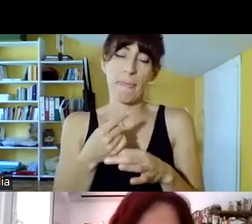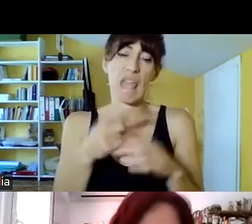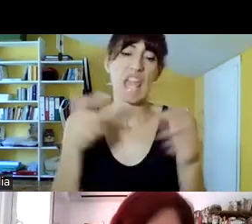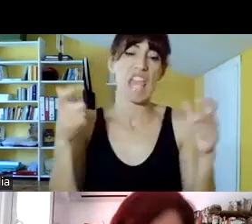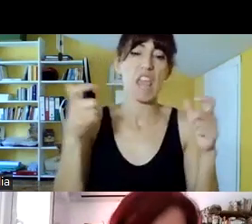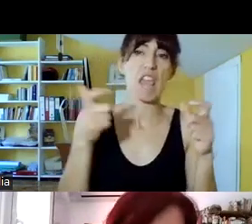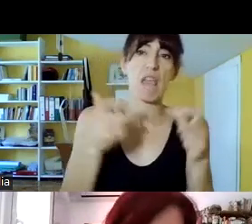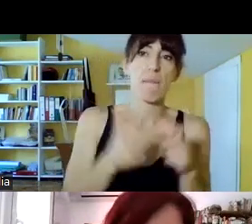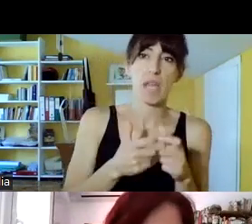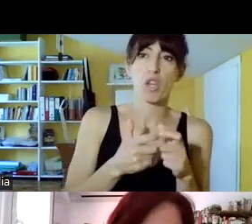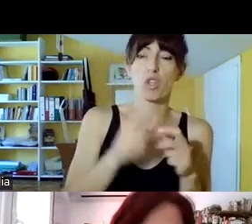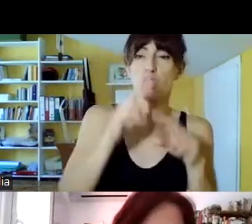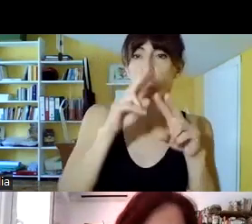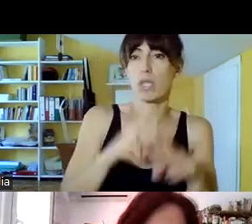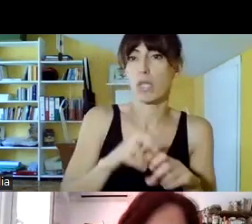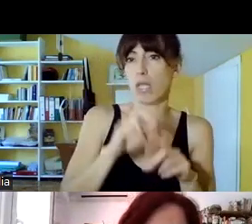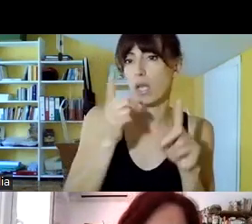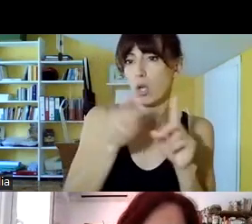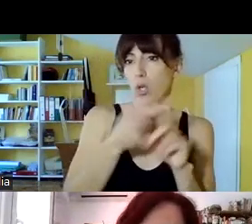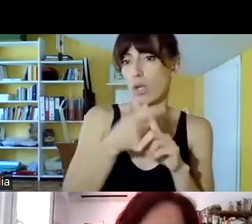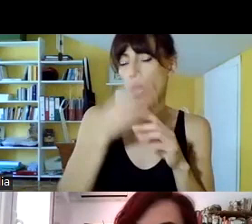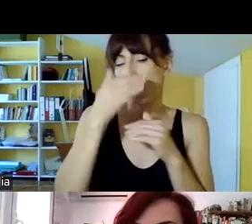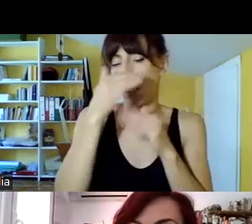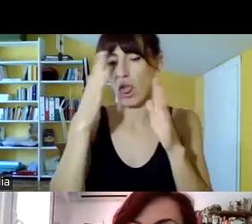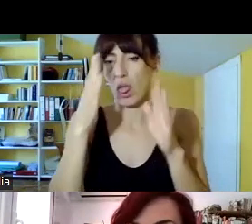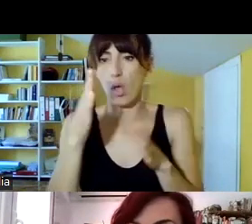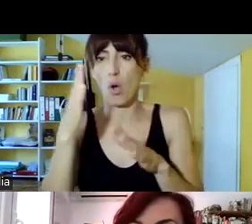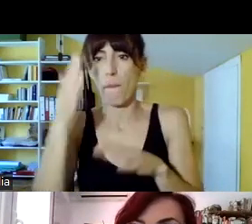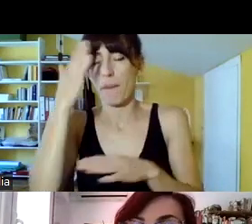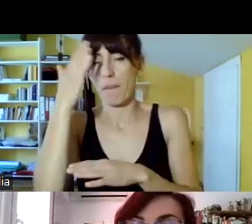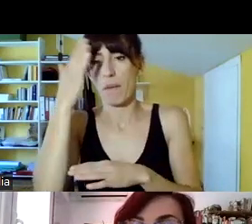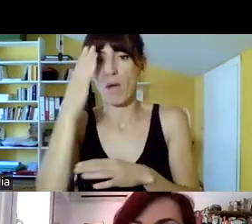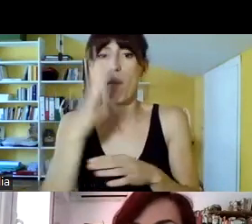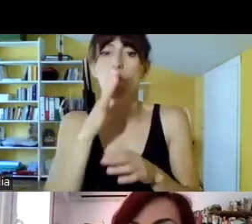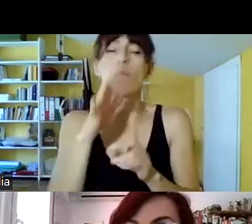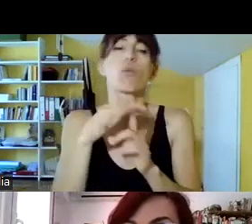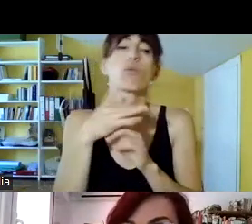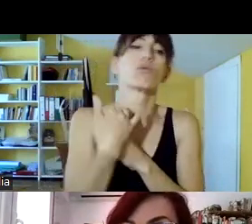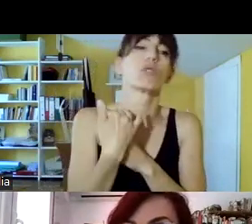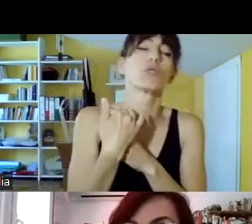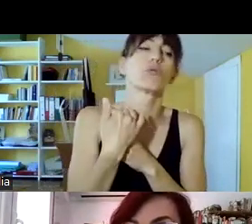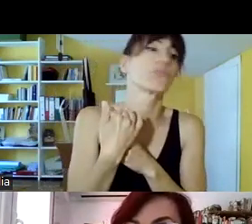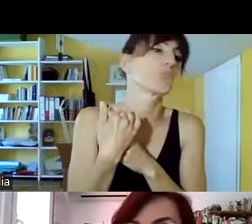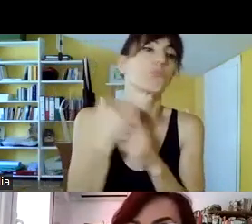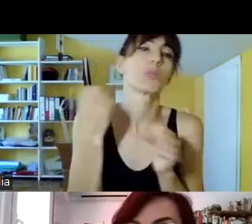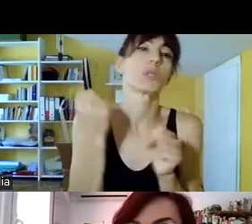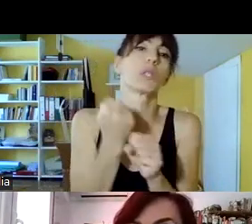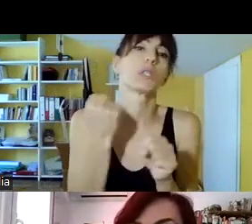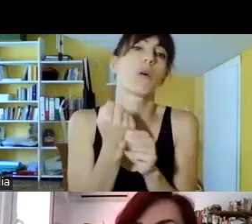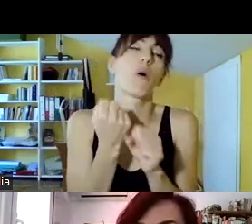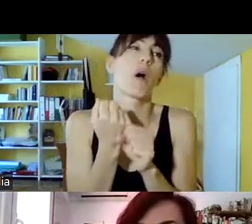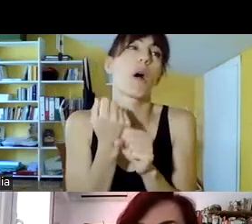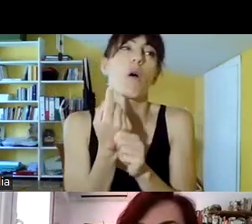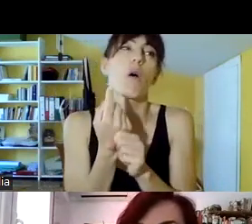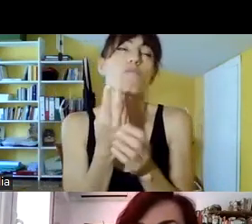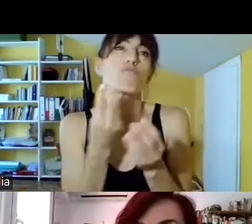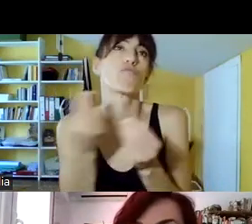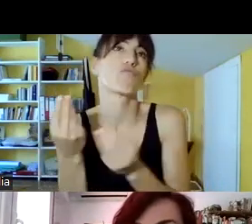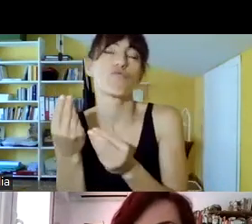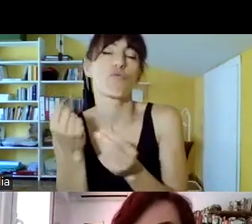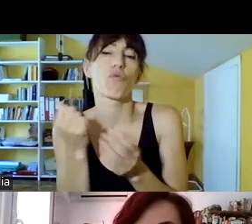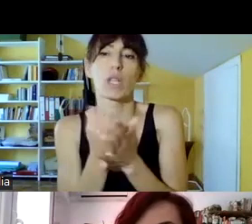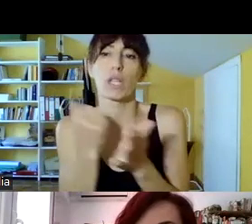infradiagnosticado, y especialmente, ¿no? Se habla de atención primaria por un contexto en el que a menudo no se trabaja tanto con etiquetas, pues